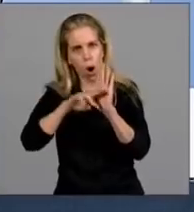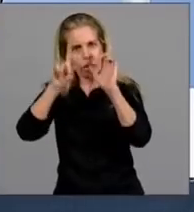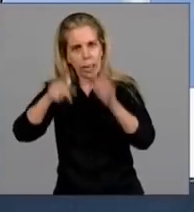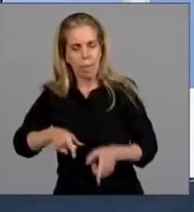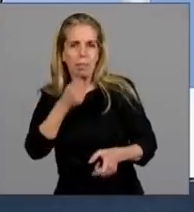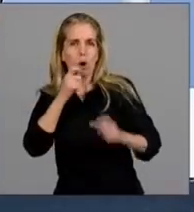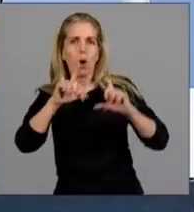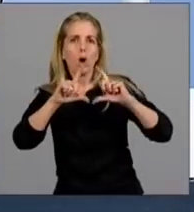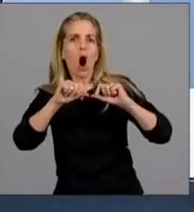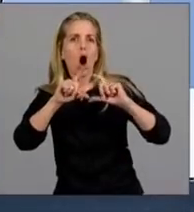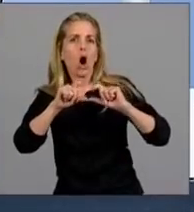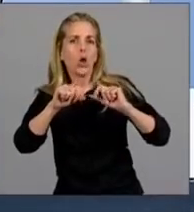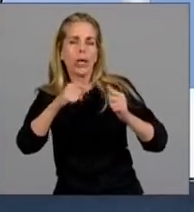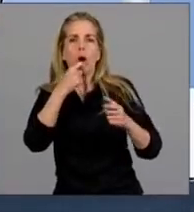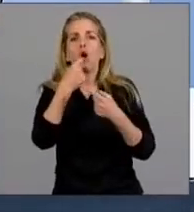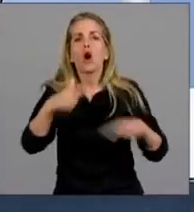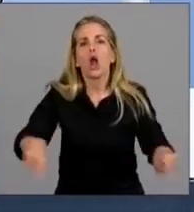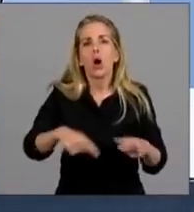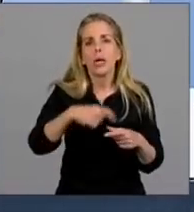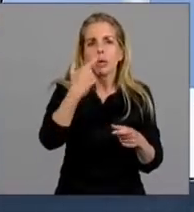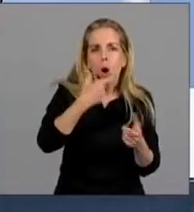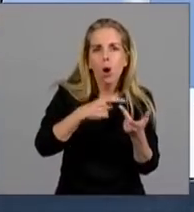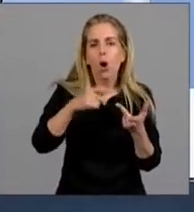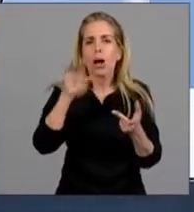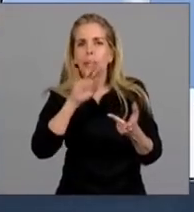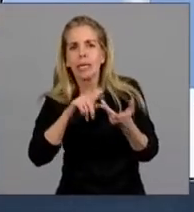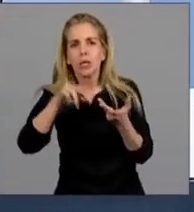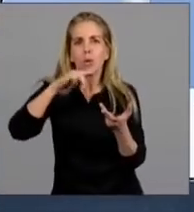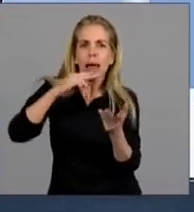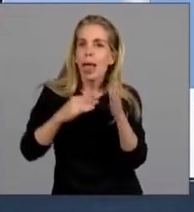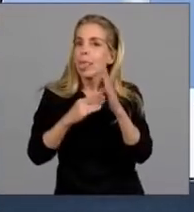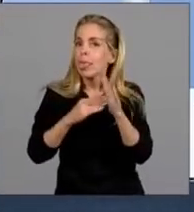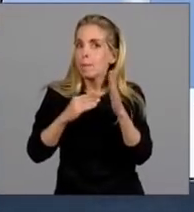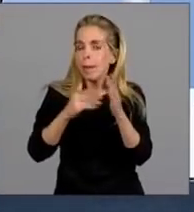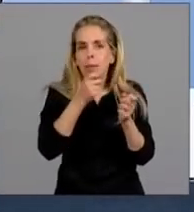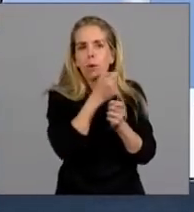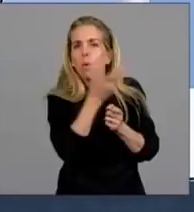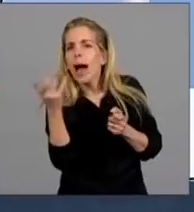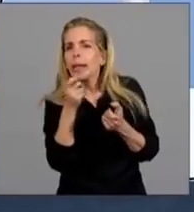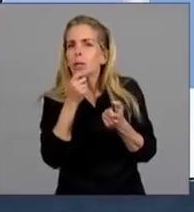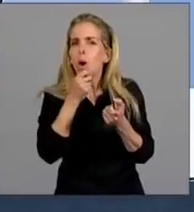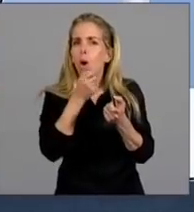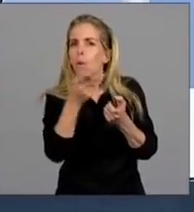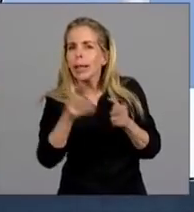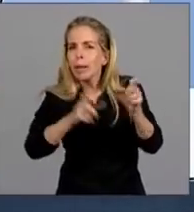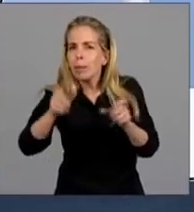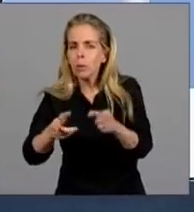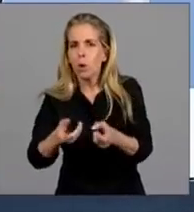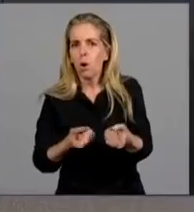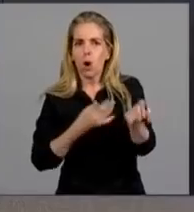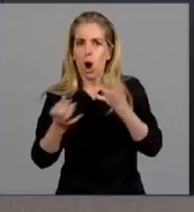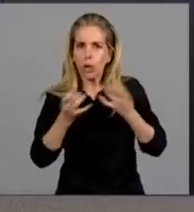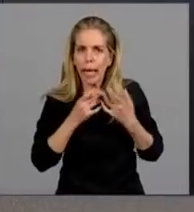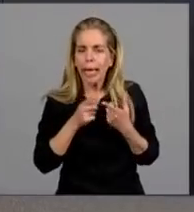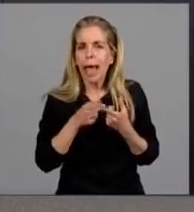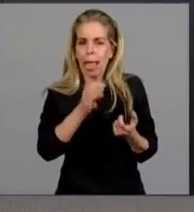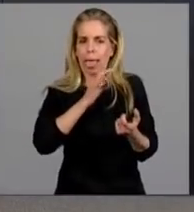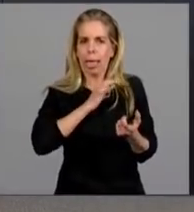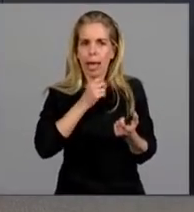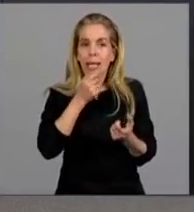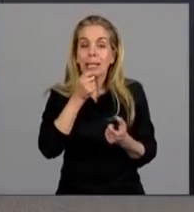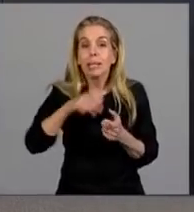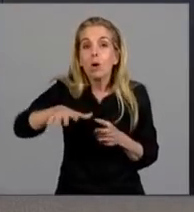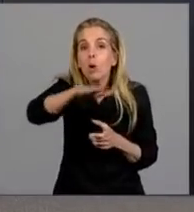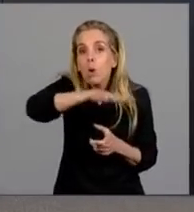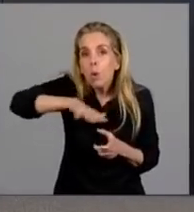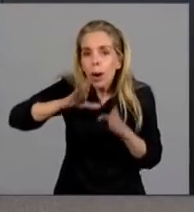rojo, amarillo y verde, dependen no solo de la cantidad de contagios, de la densidad de la población, de si es una zona